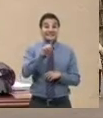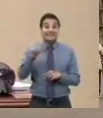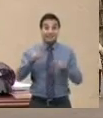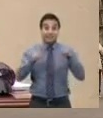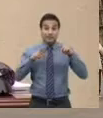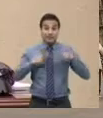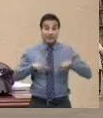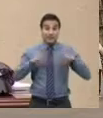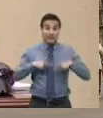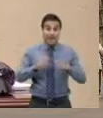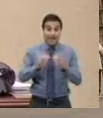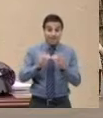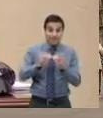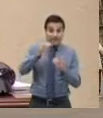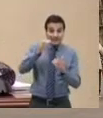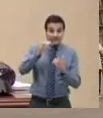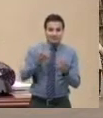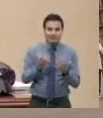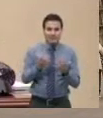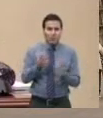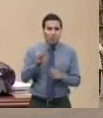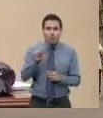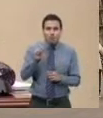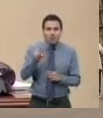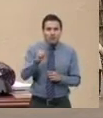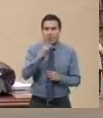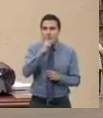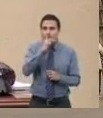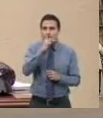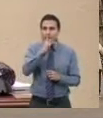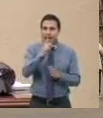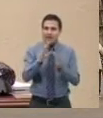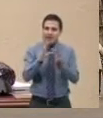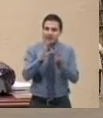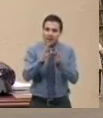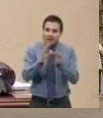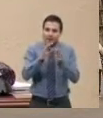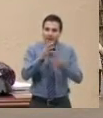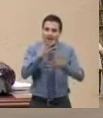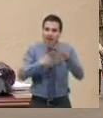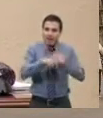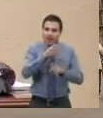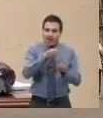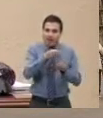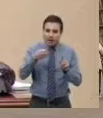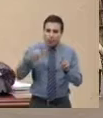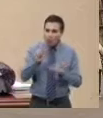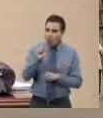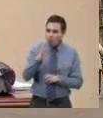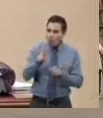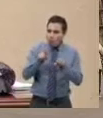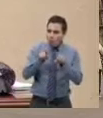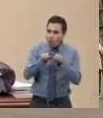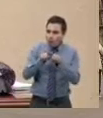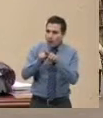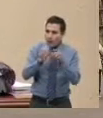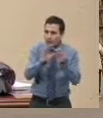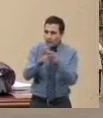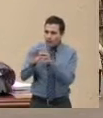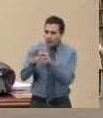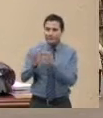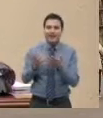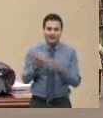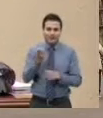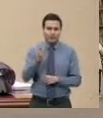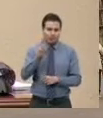personas precisamente tienen las mismas palabras para posicionar una idea. Ese es un indicio que prueba un